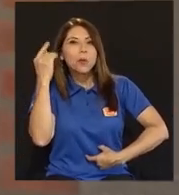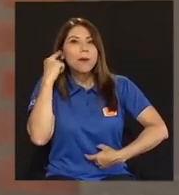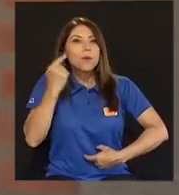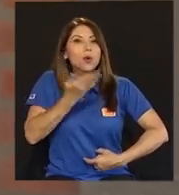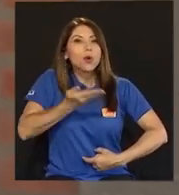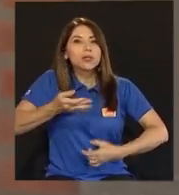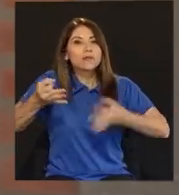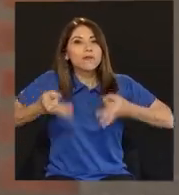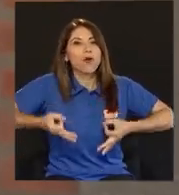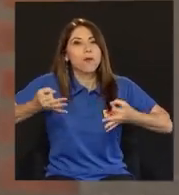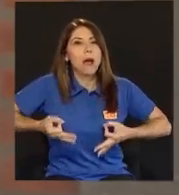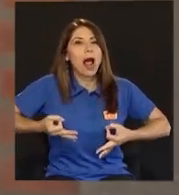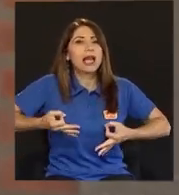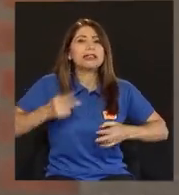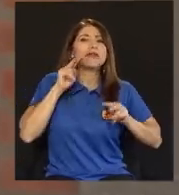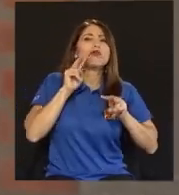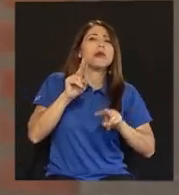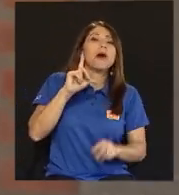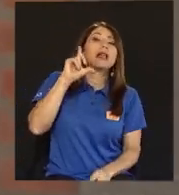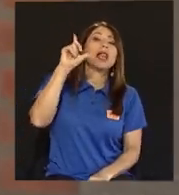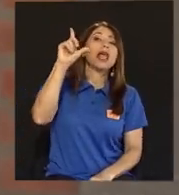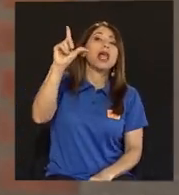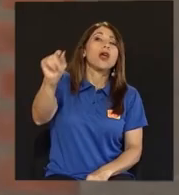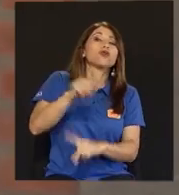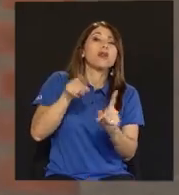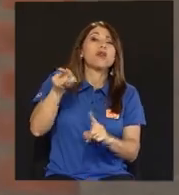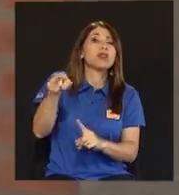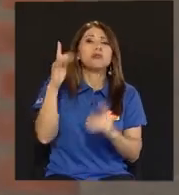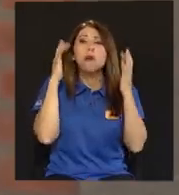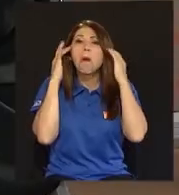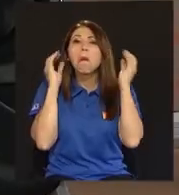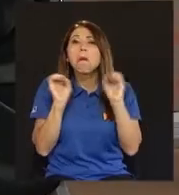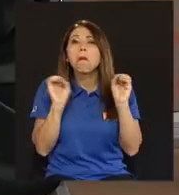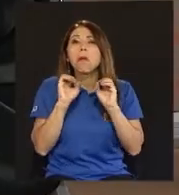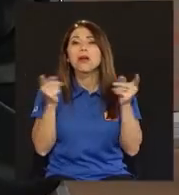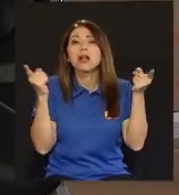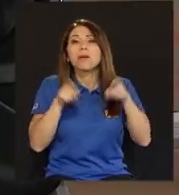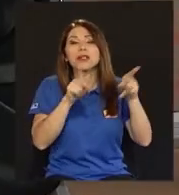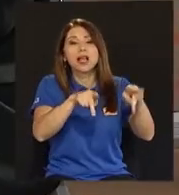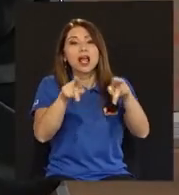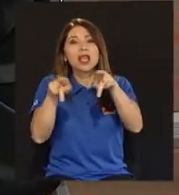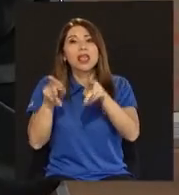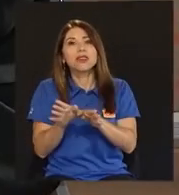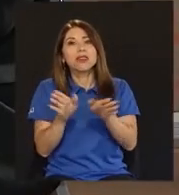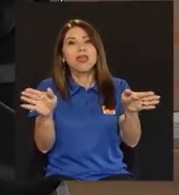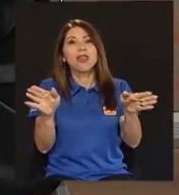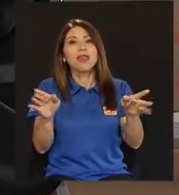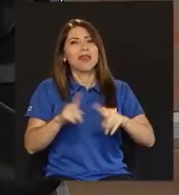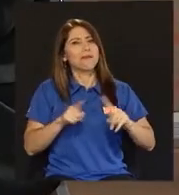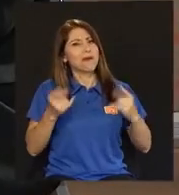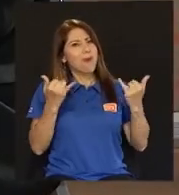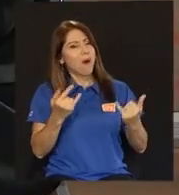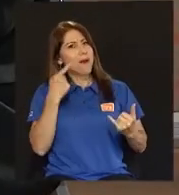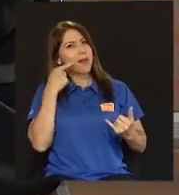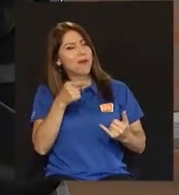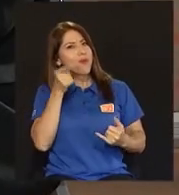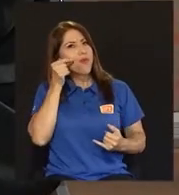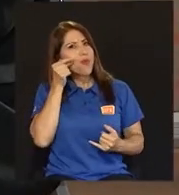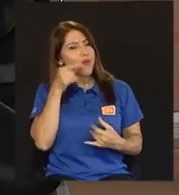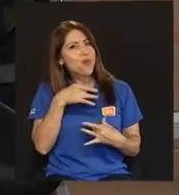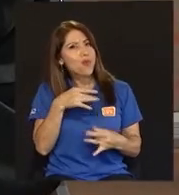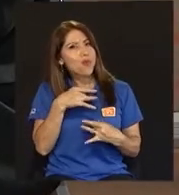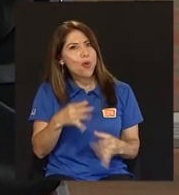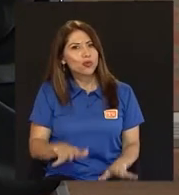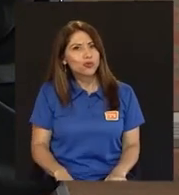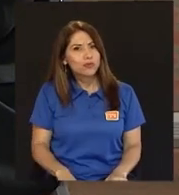lejos y que no se preocupan por lo que le pasa a la gente. Y aquí más bien se da otra cosa muy curiosa. De